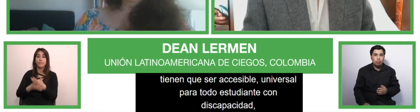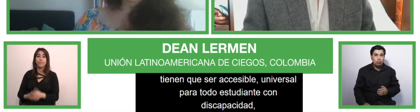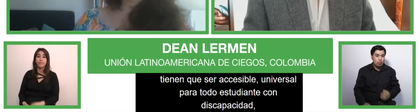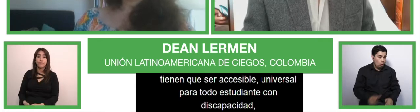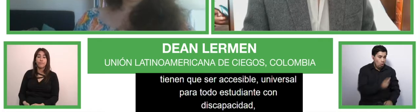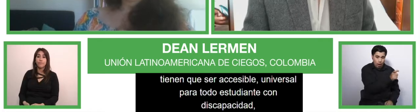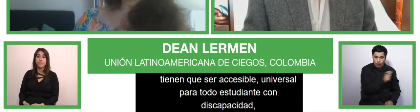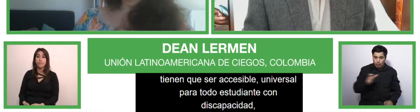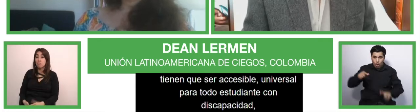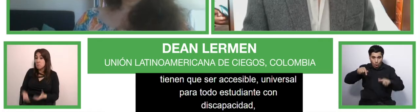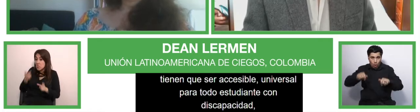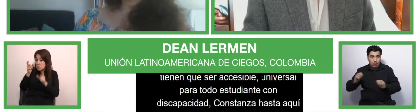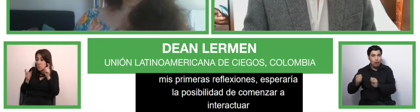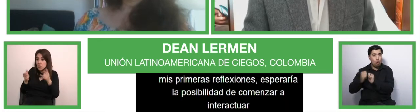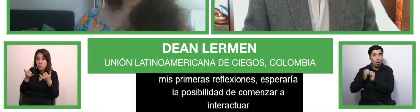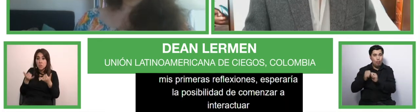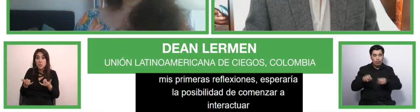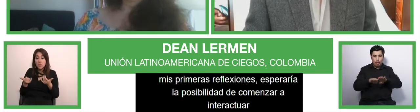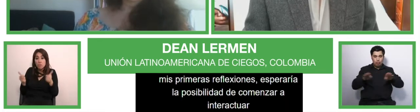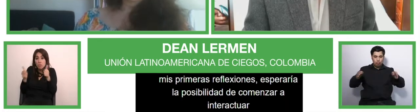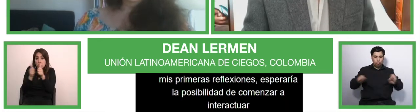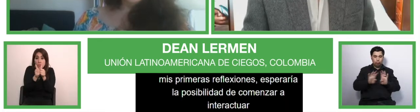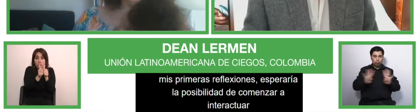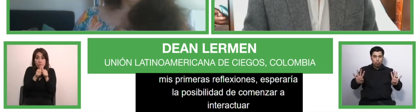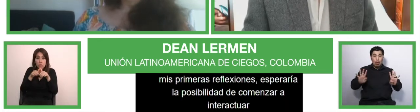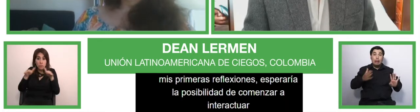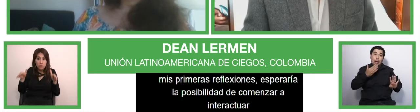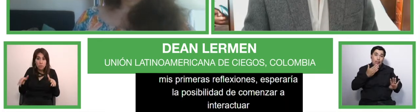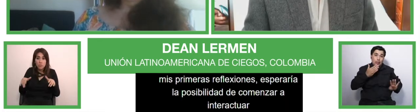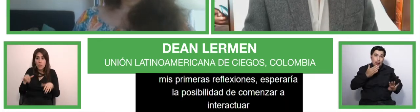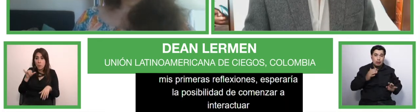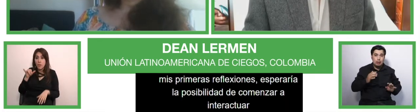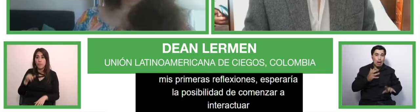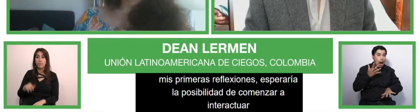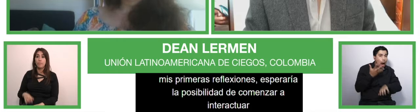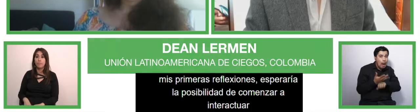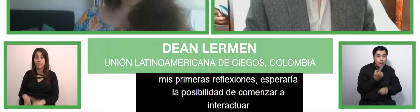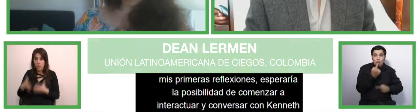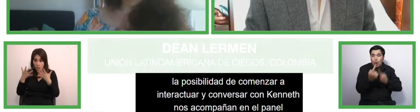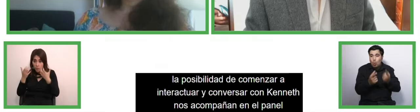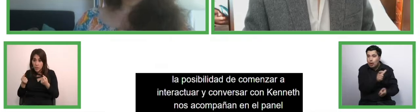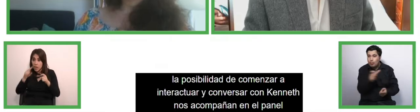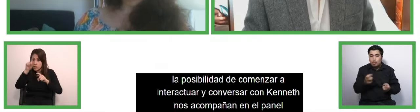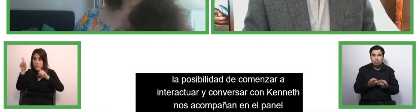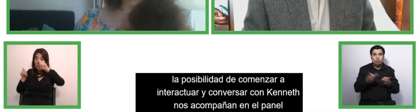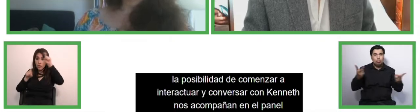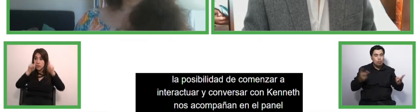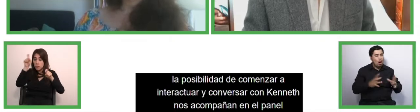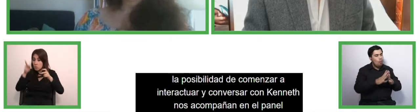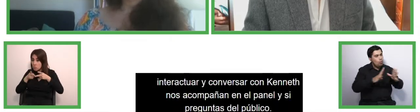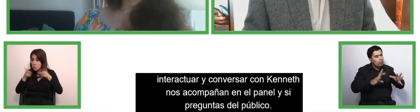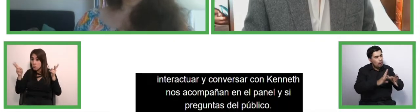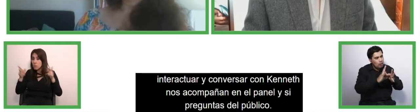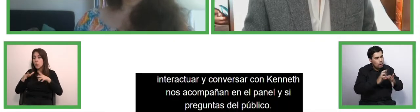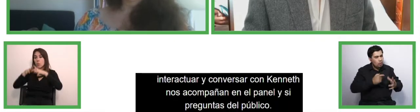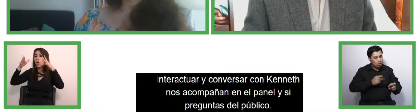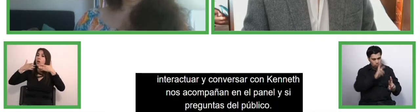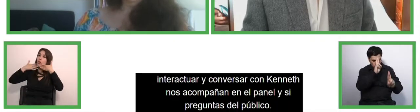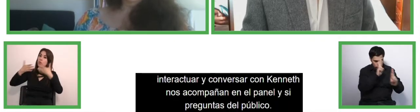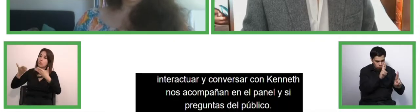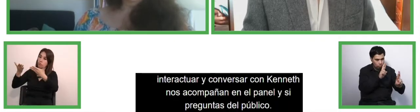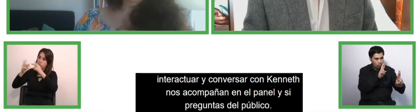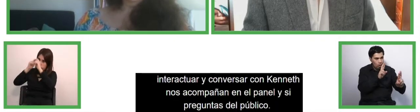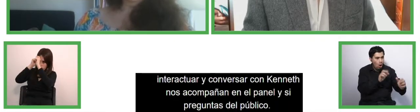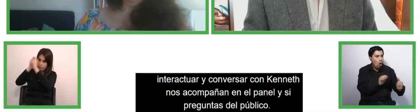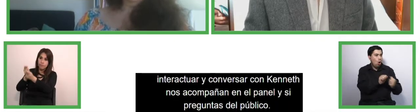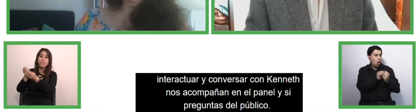quienes nos acompañan en el panel y si hay preguntas del público. Muchísimas gracias a ti, es un honor compartir este espacio contigo y a las